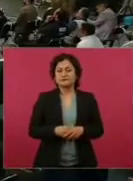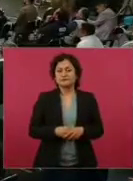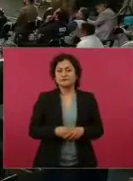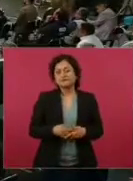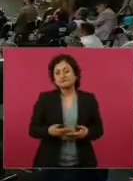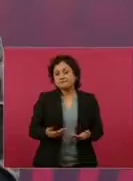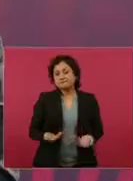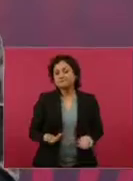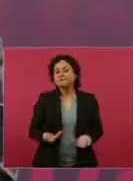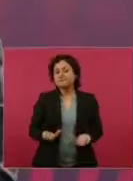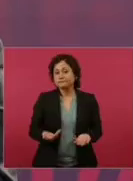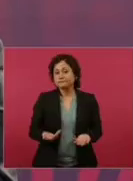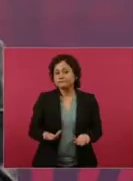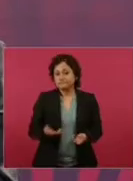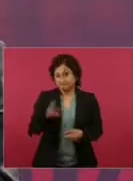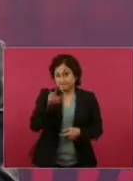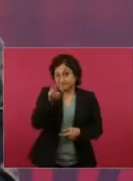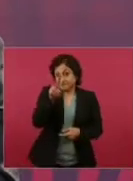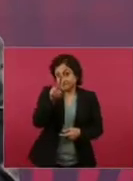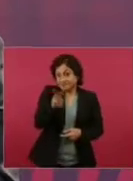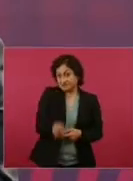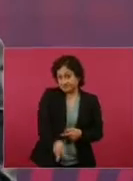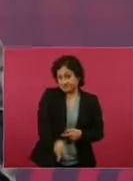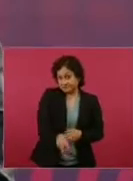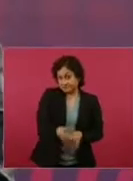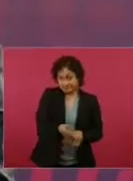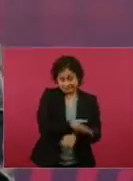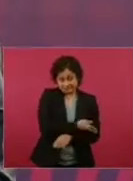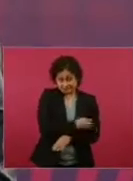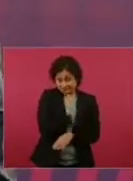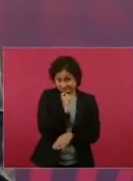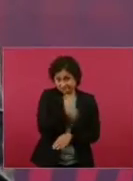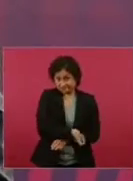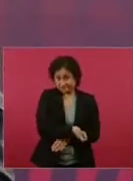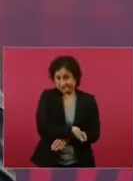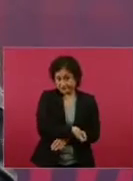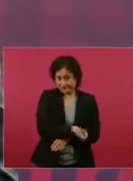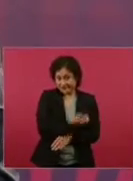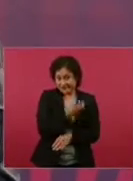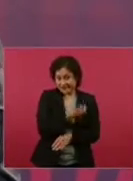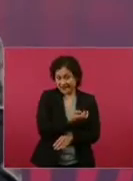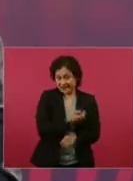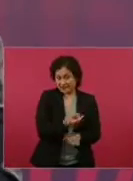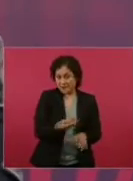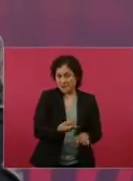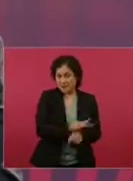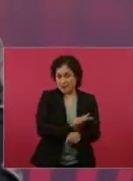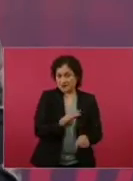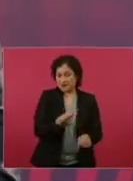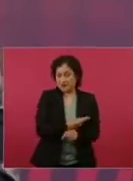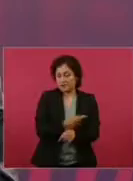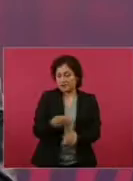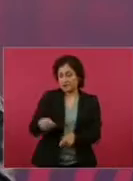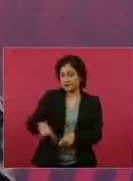aunque no les guste a los del PRO, no hacían